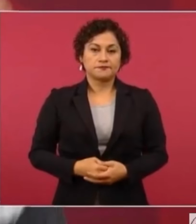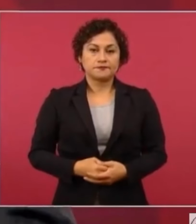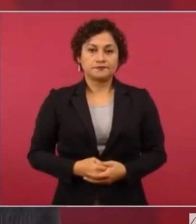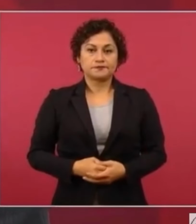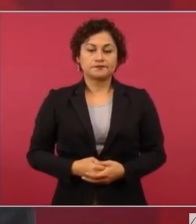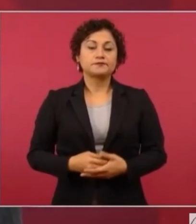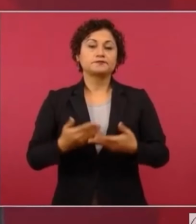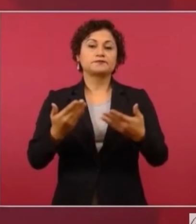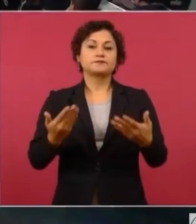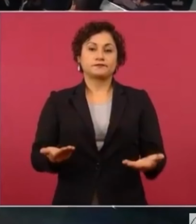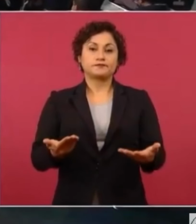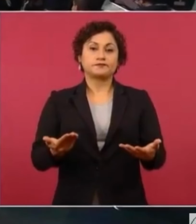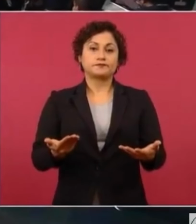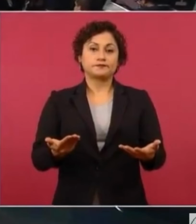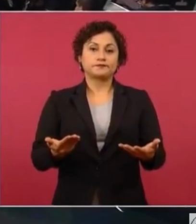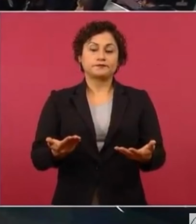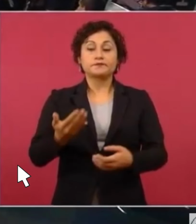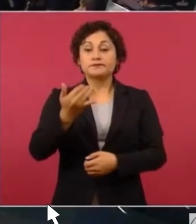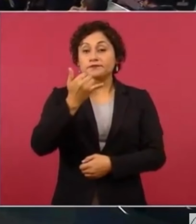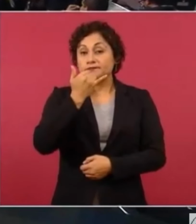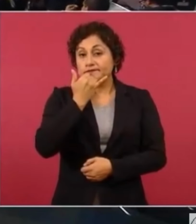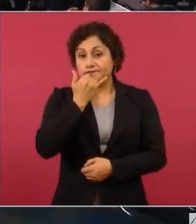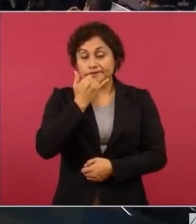Y el que no tiene autoridad moral,